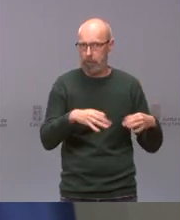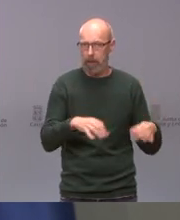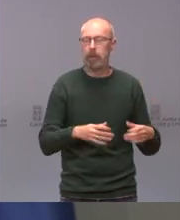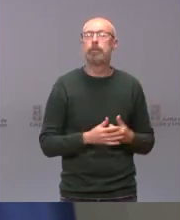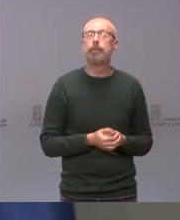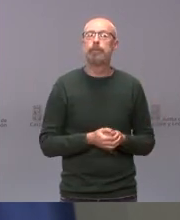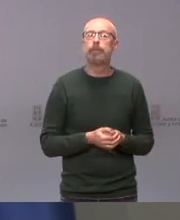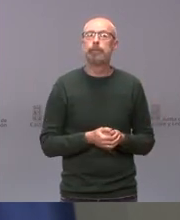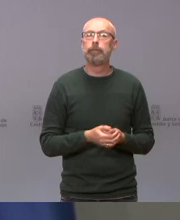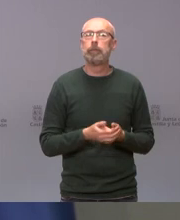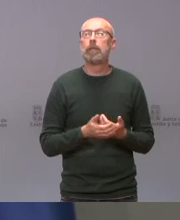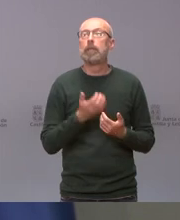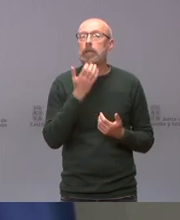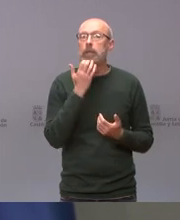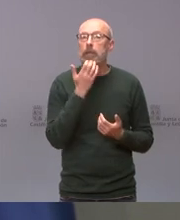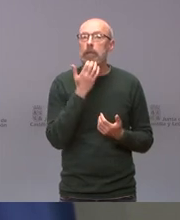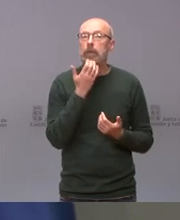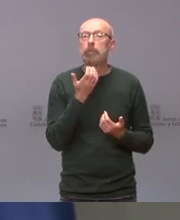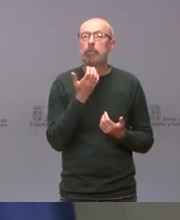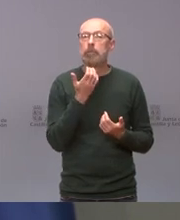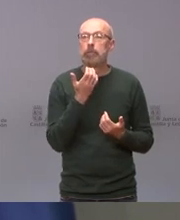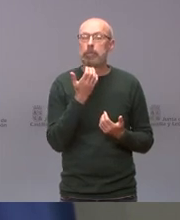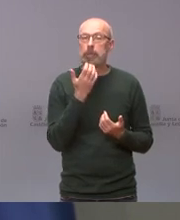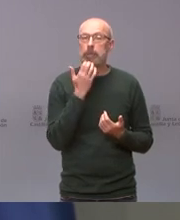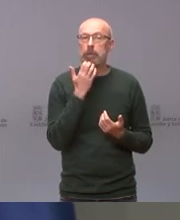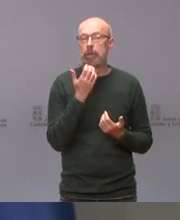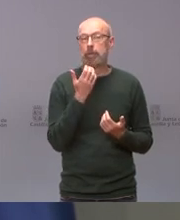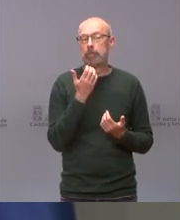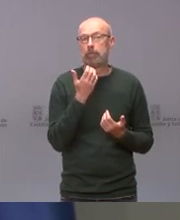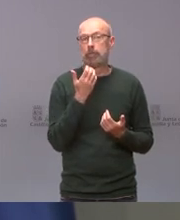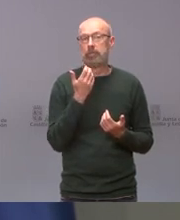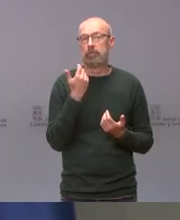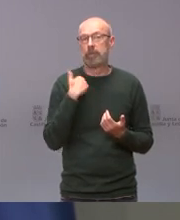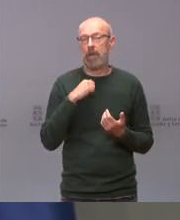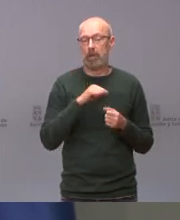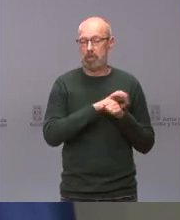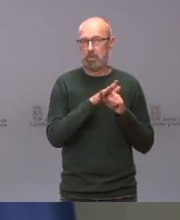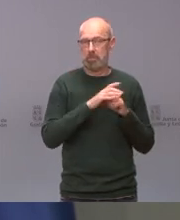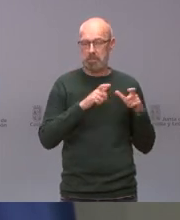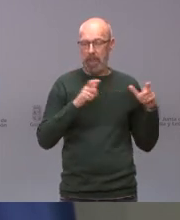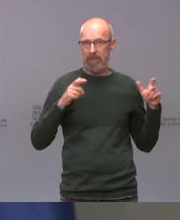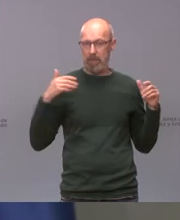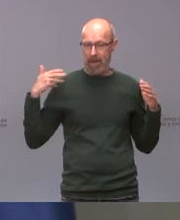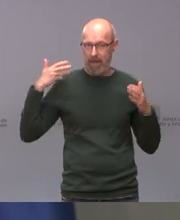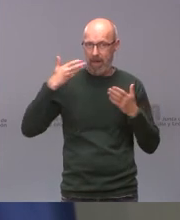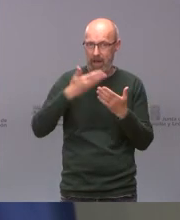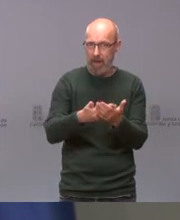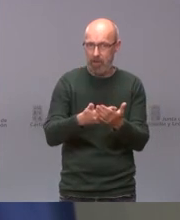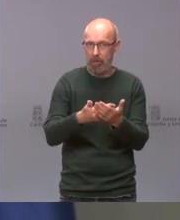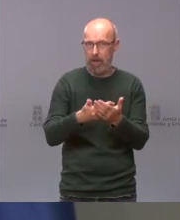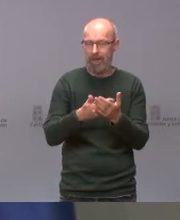Y cuando uno pues mantiene durante toda la pandemia, procura mantener el